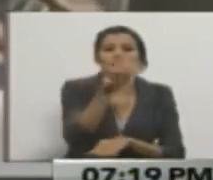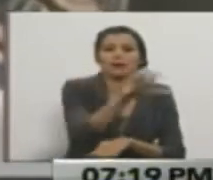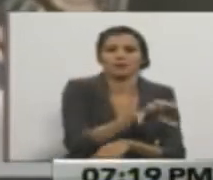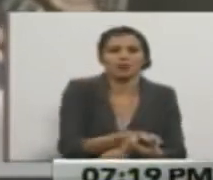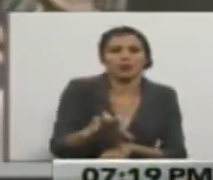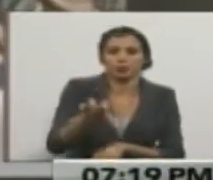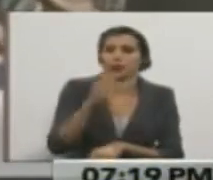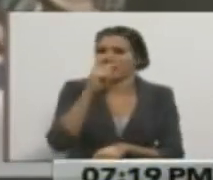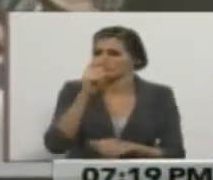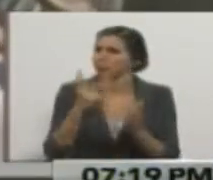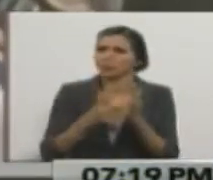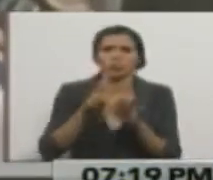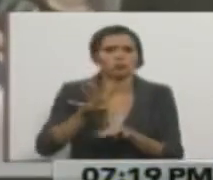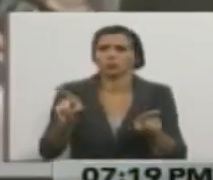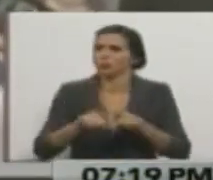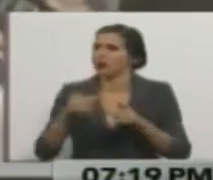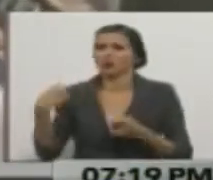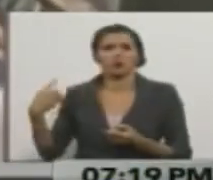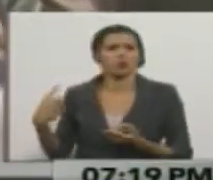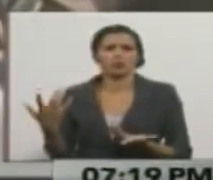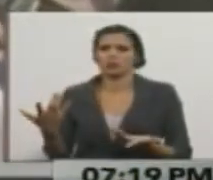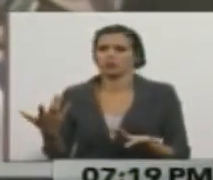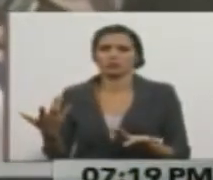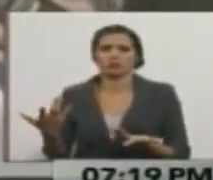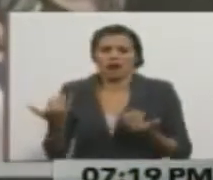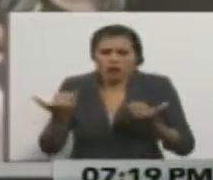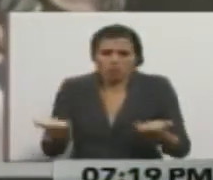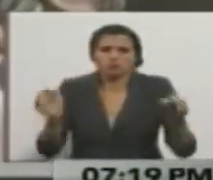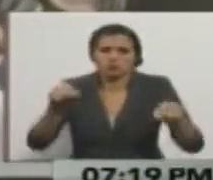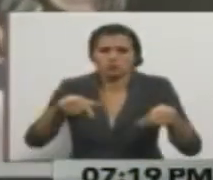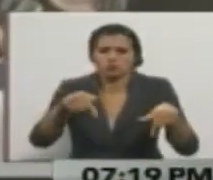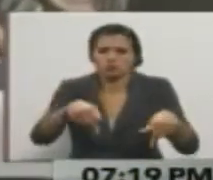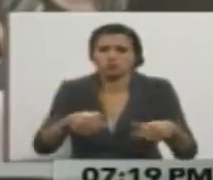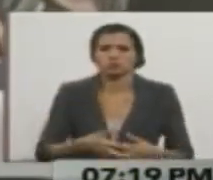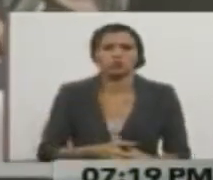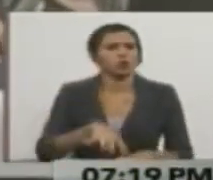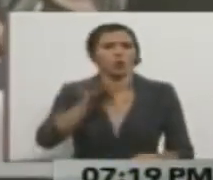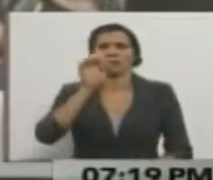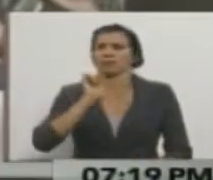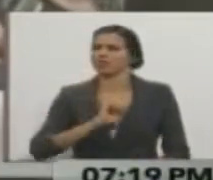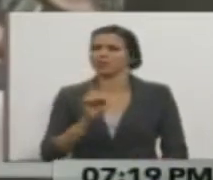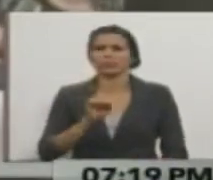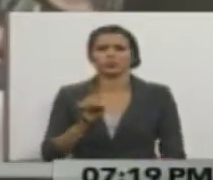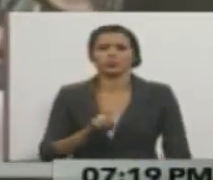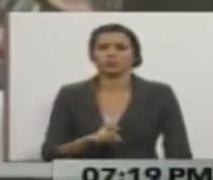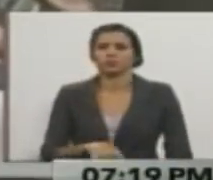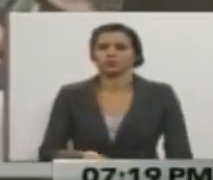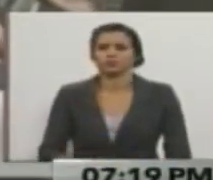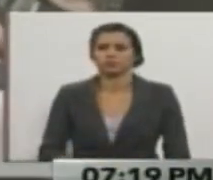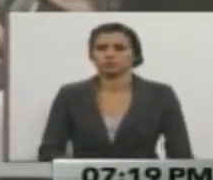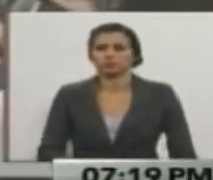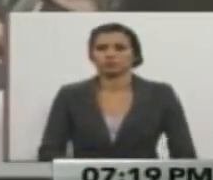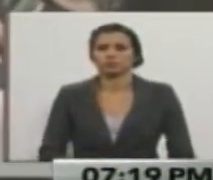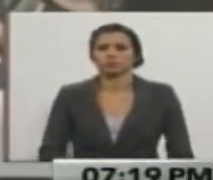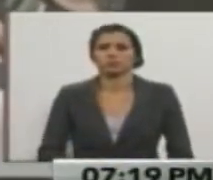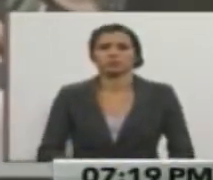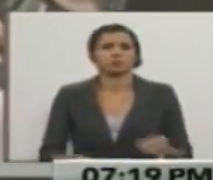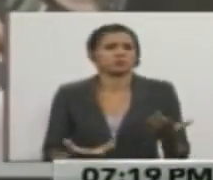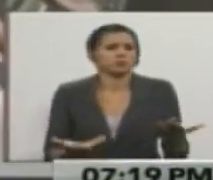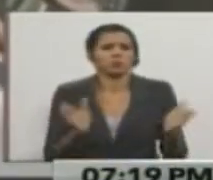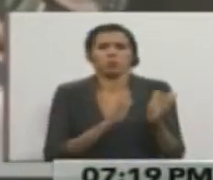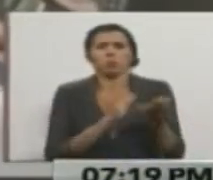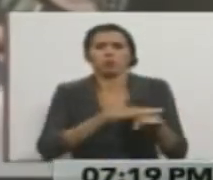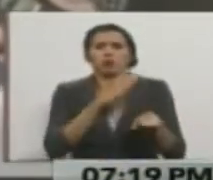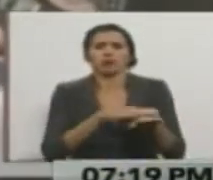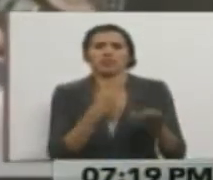año 2004, por lo que no entiendo las consideraciones jurídicas que fueron desarrolladas en